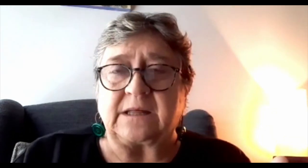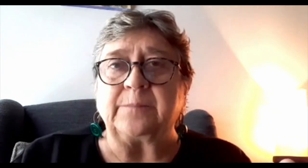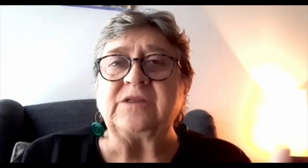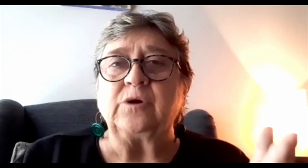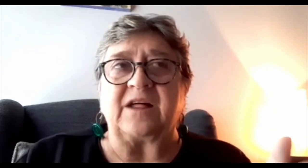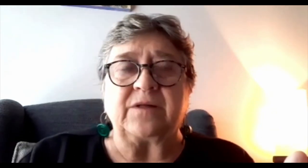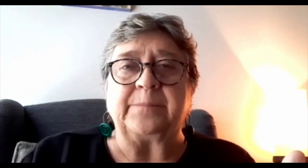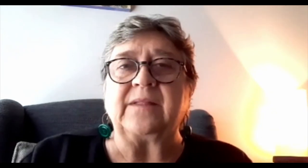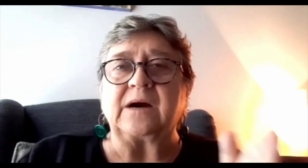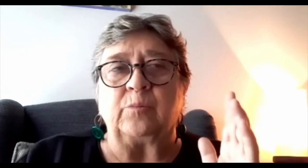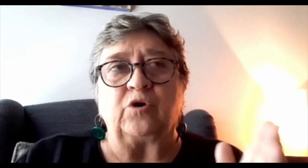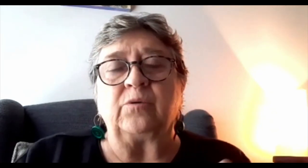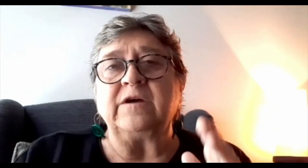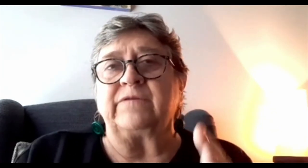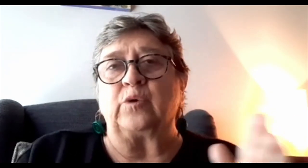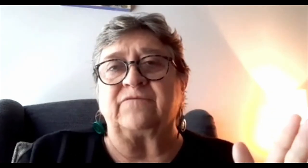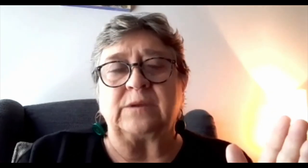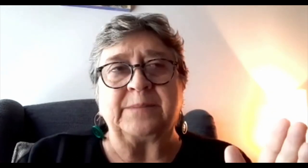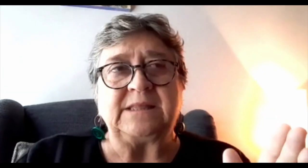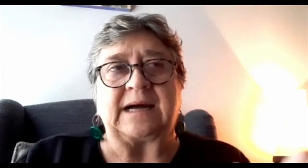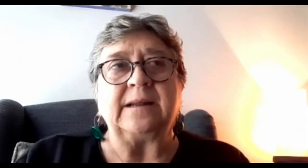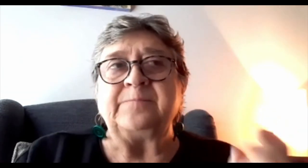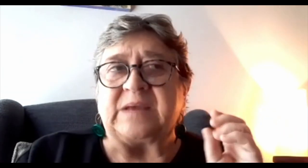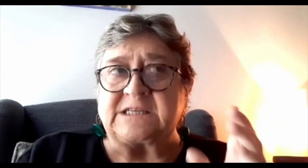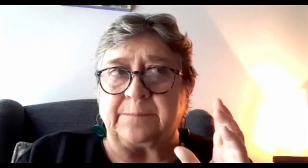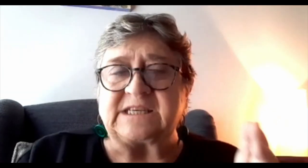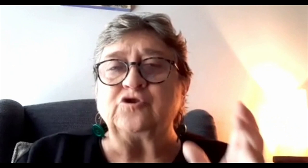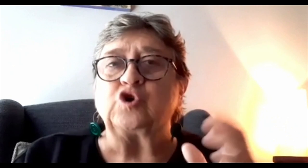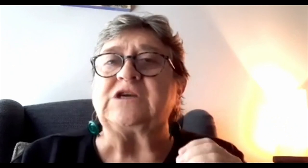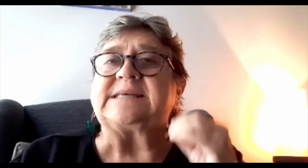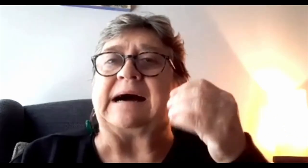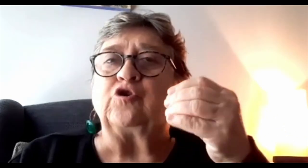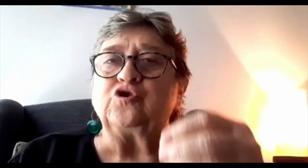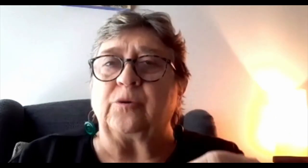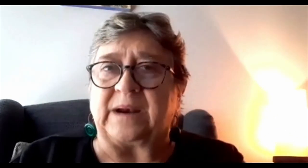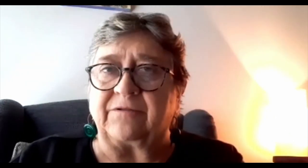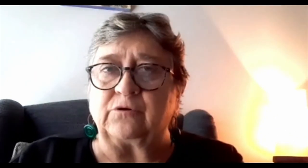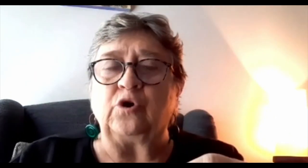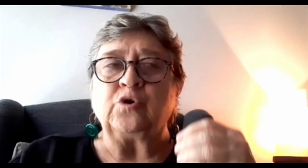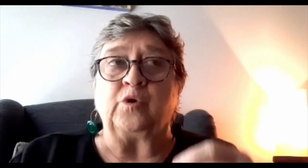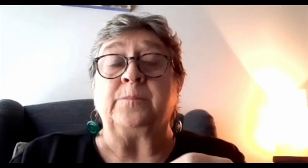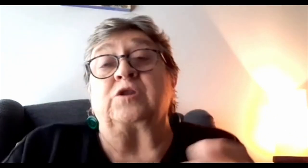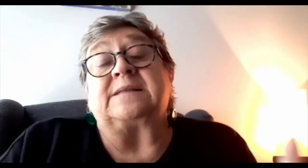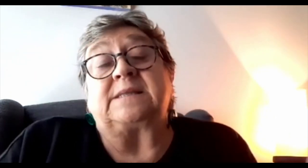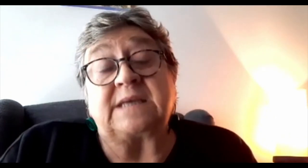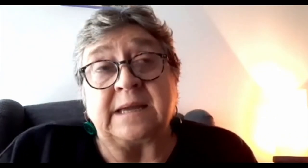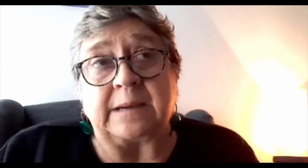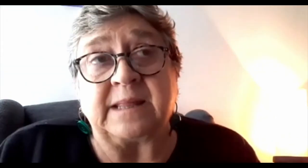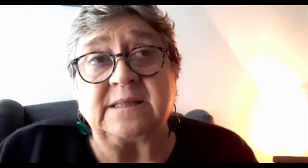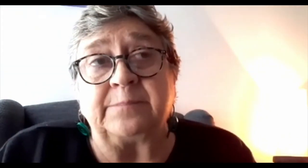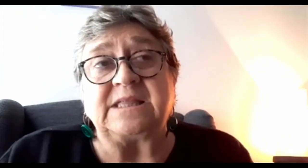está participando Iván Cepeda como figura fundamental, están pasando cosas ya a corto plazo muy